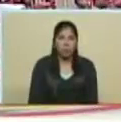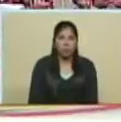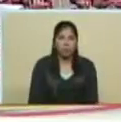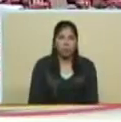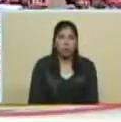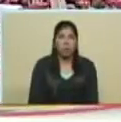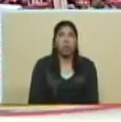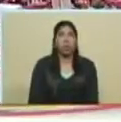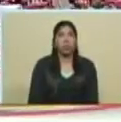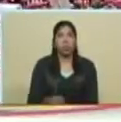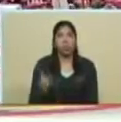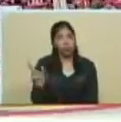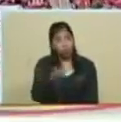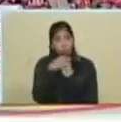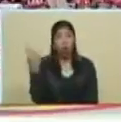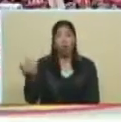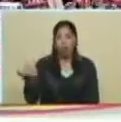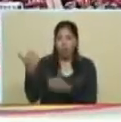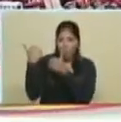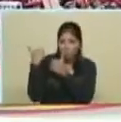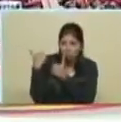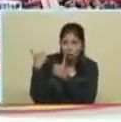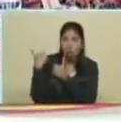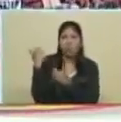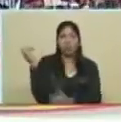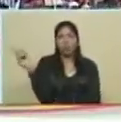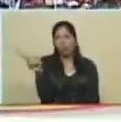Es tarea de todos.